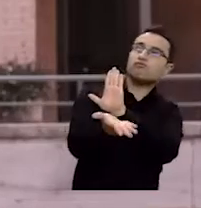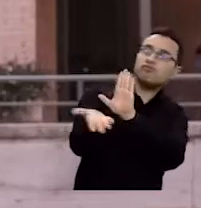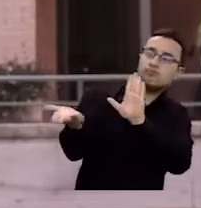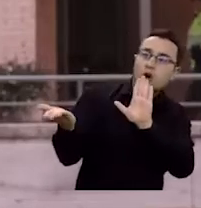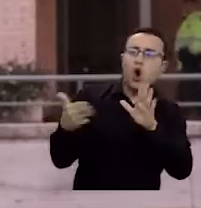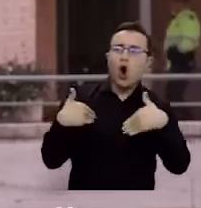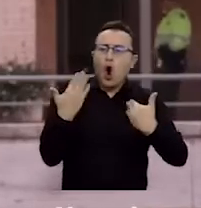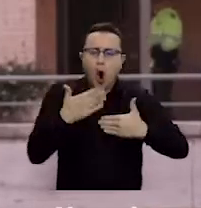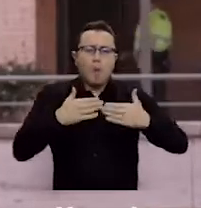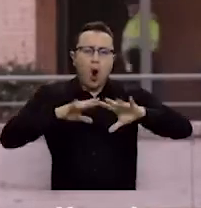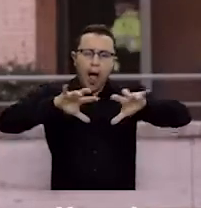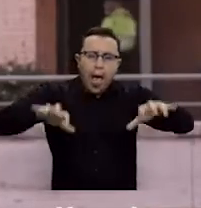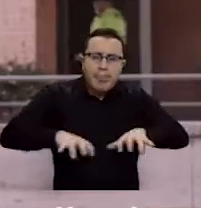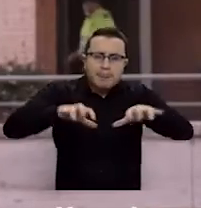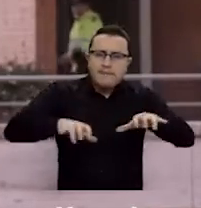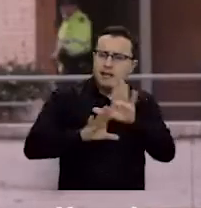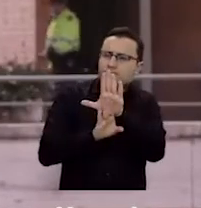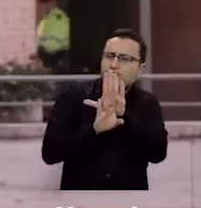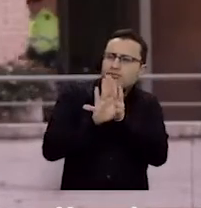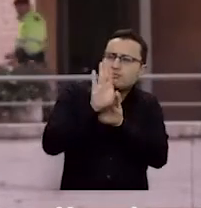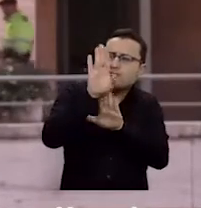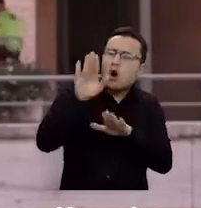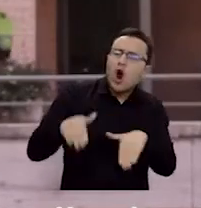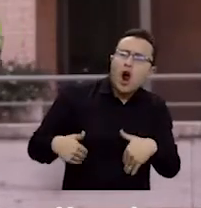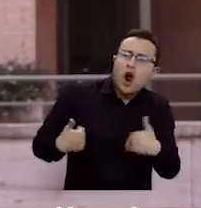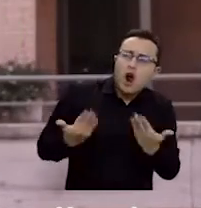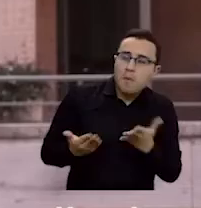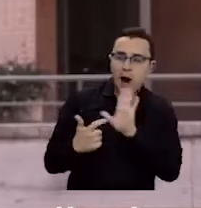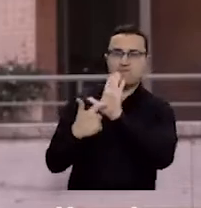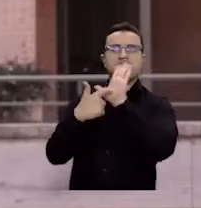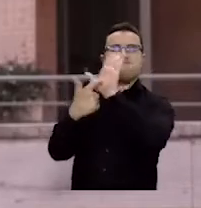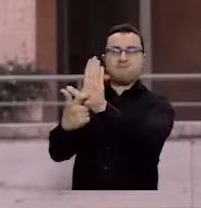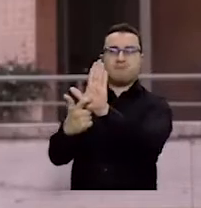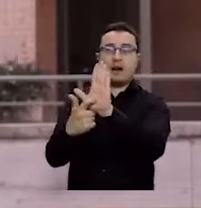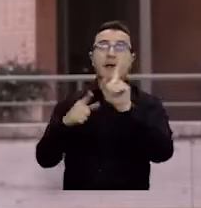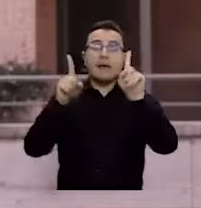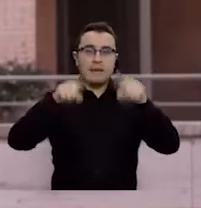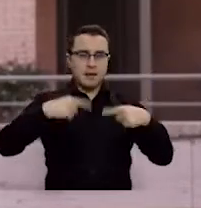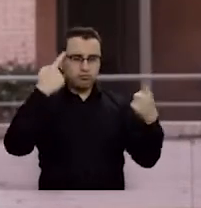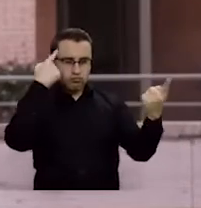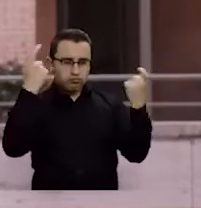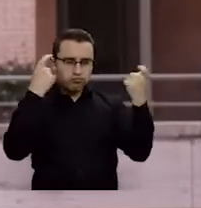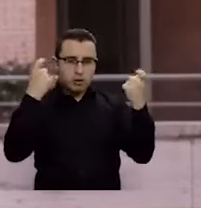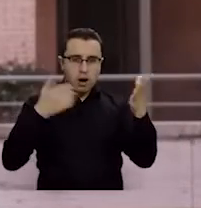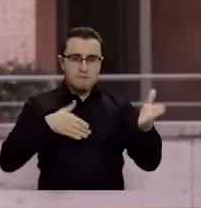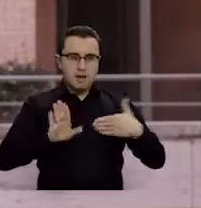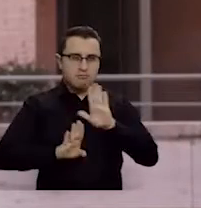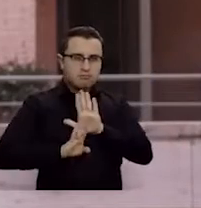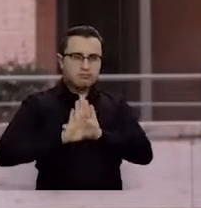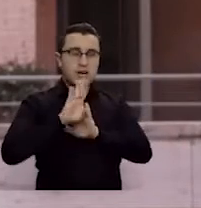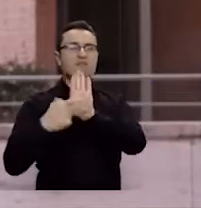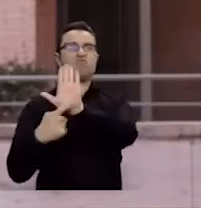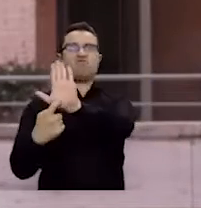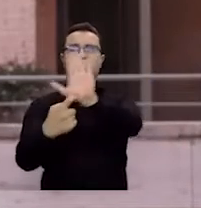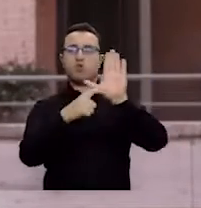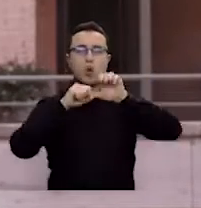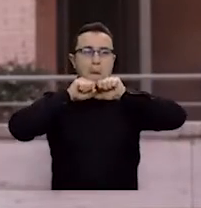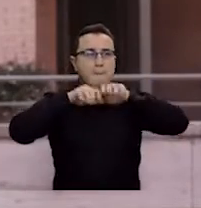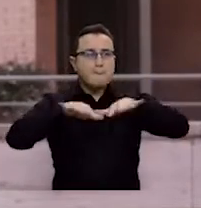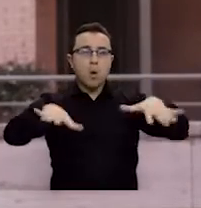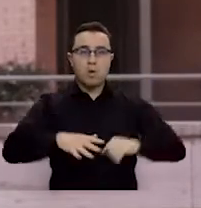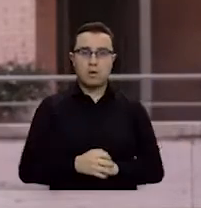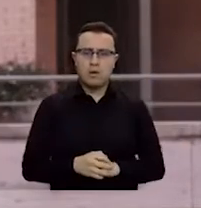a la ciudadanía cuál es el avance en el desarrollo de sus actividades y la articulación que se tiene con el plan estratégico de la